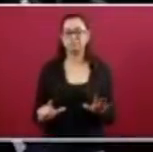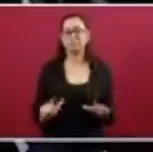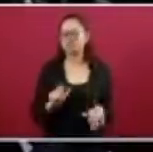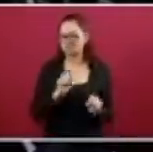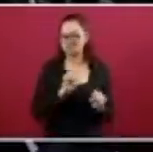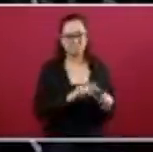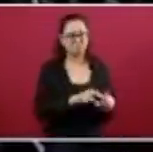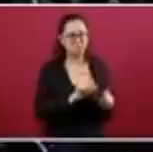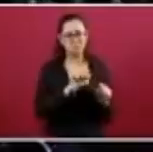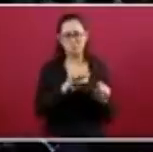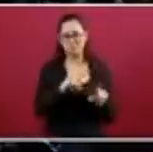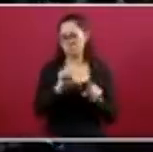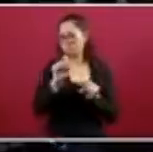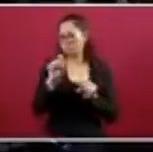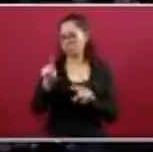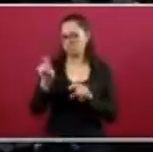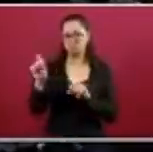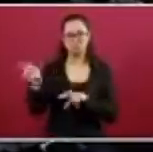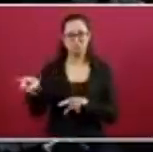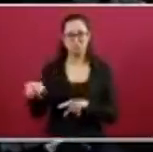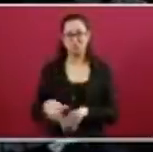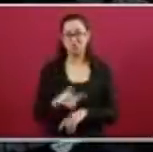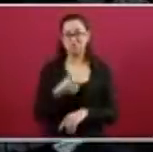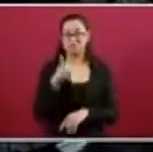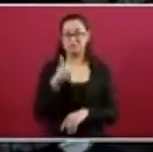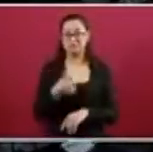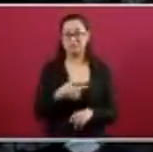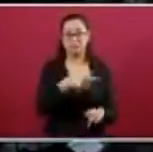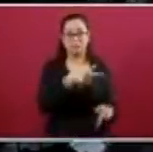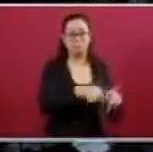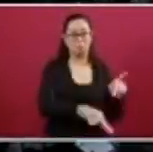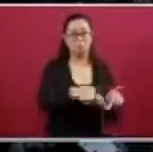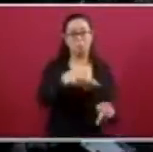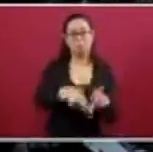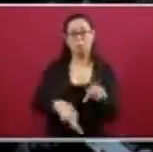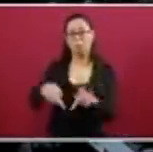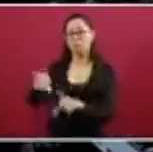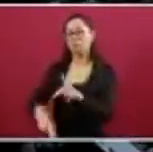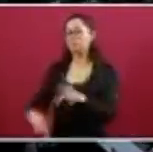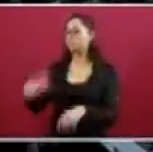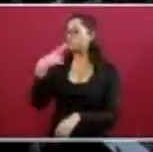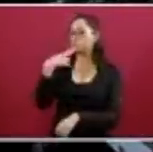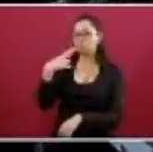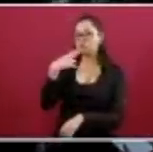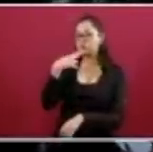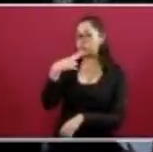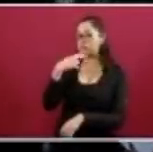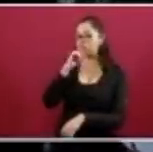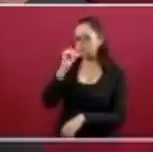gasoductos en esas condiciones, sin usarlos, parados,